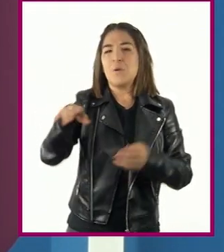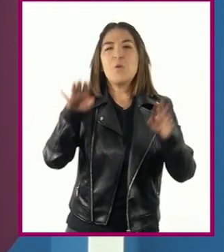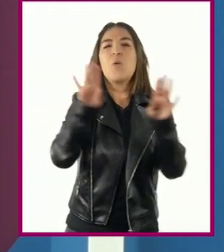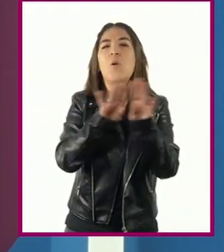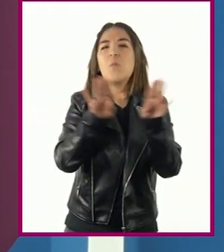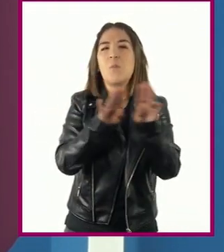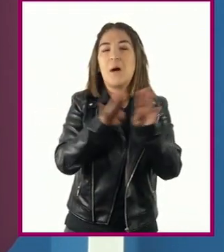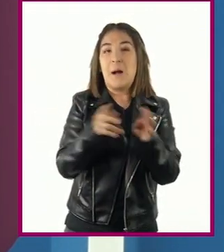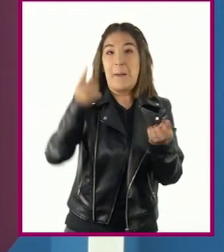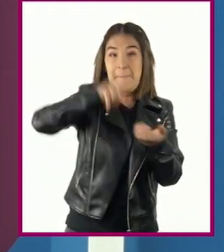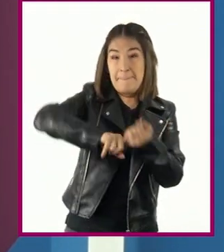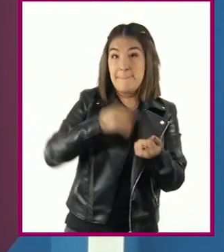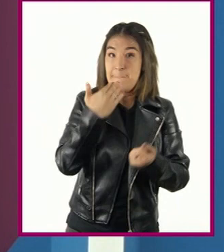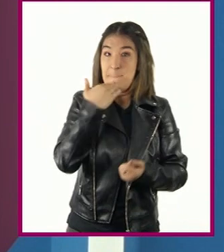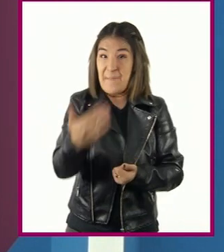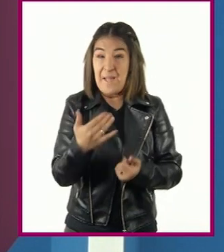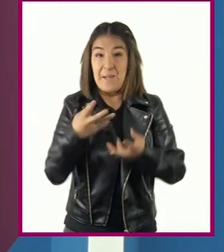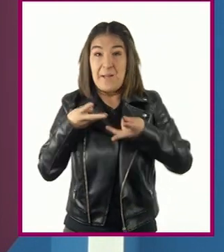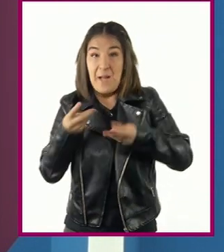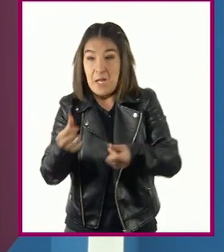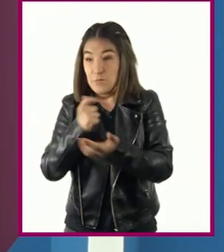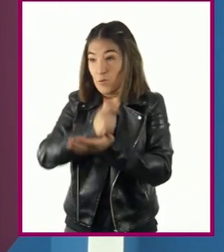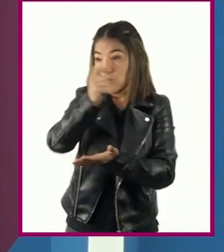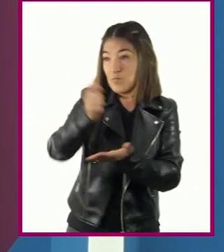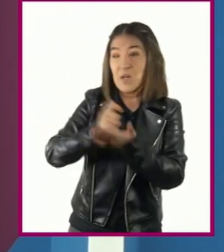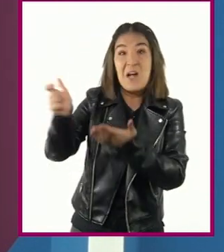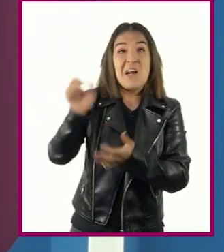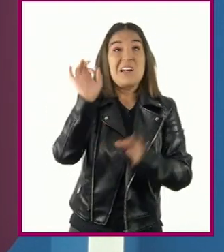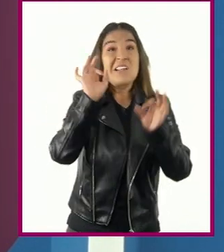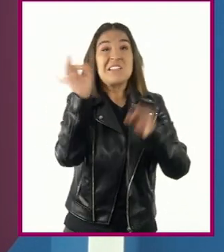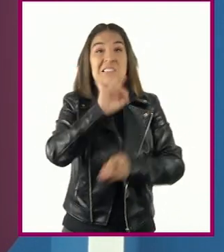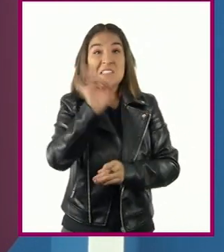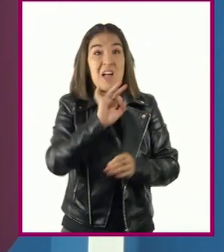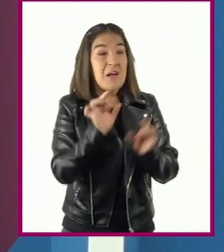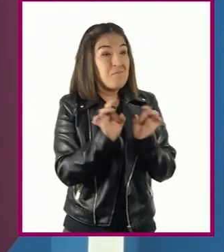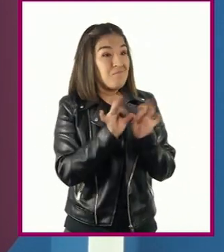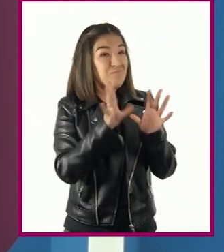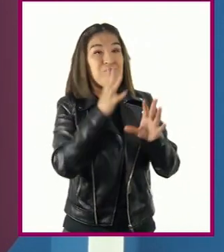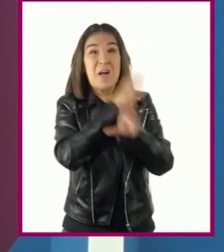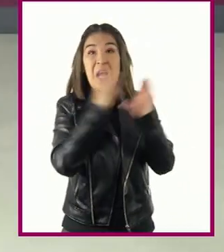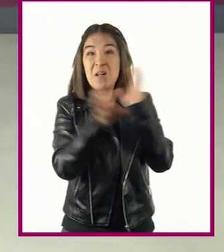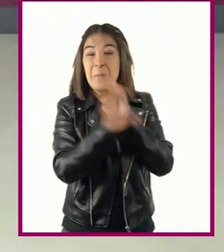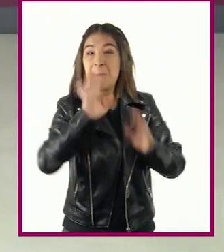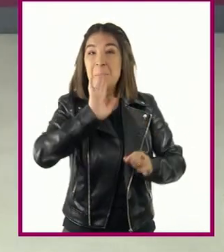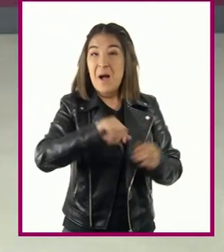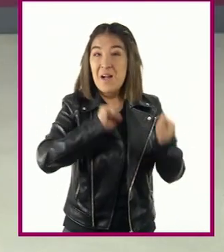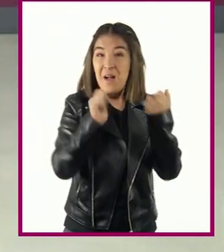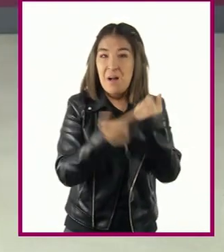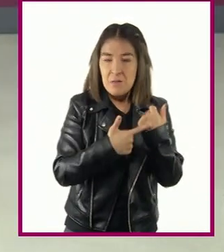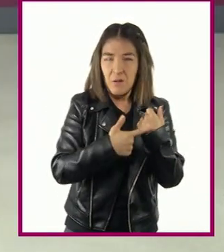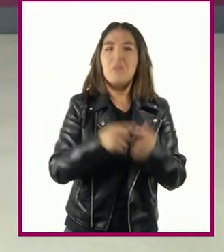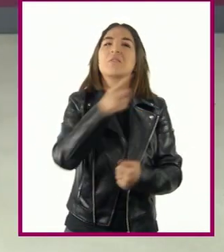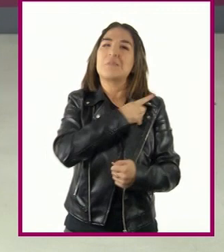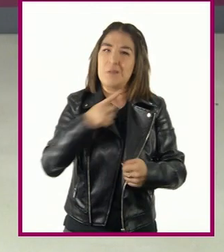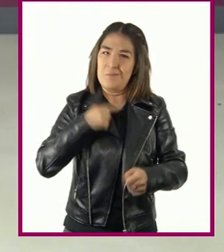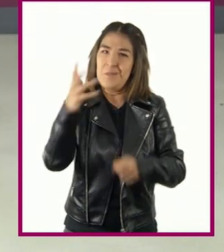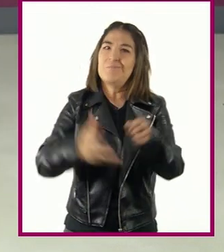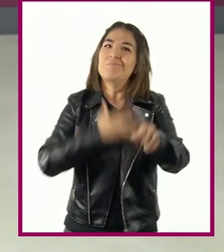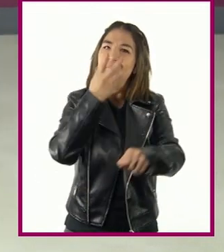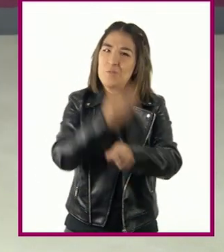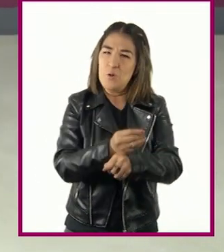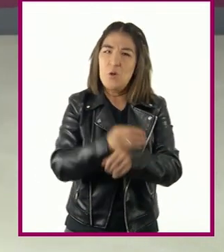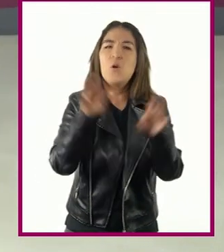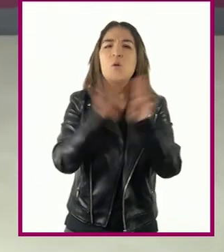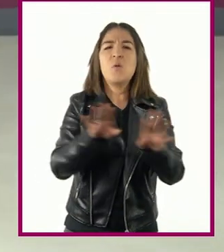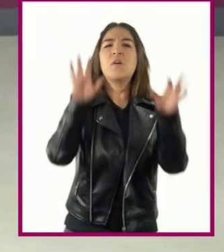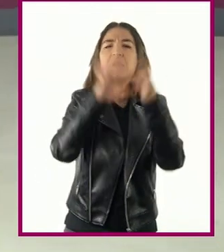recursos de la mejor manera, si algo se hizo mal y cómo resolverlo. para contar con mayor información en